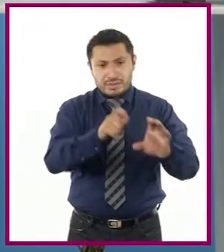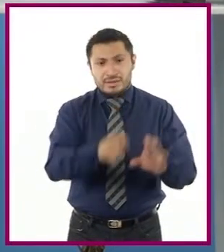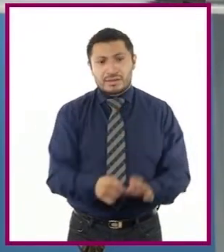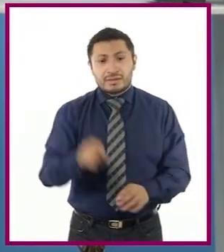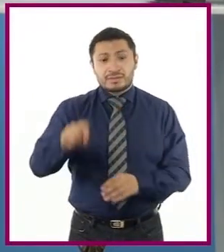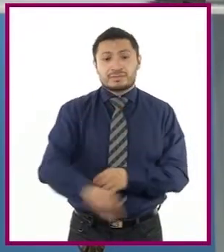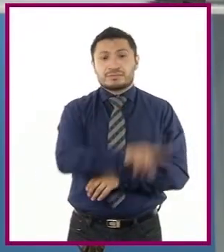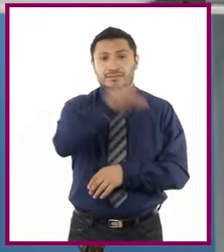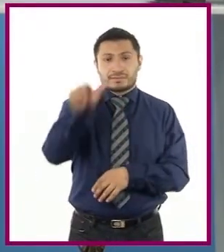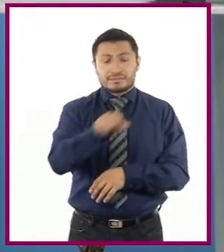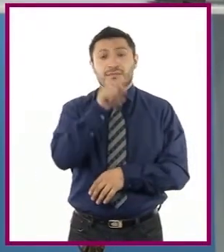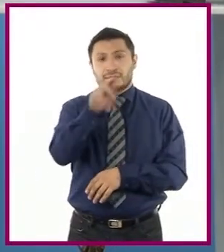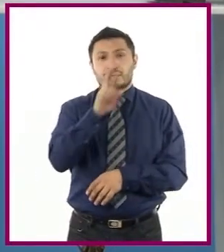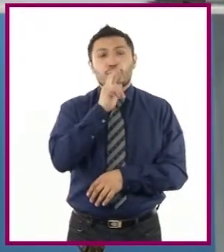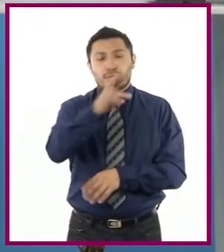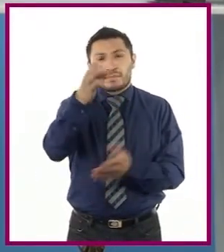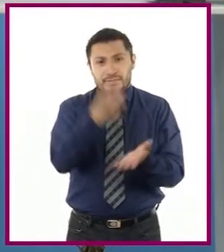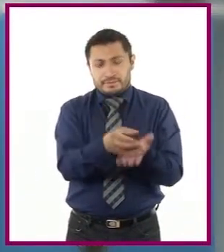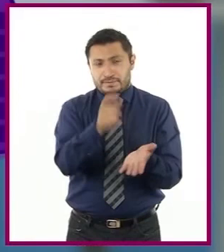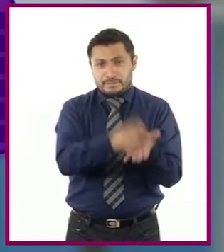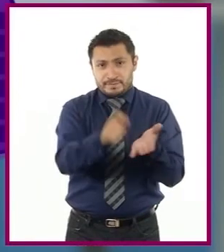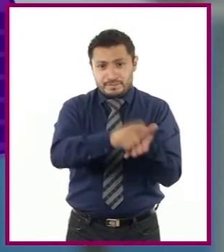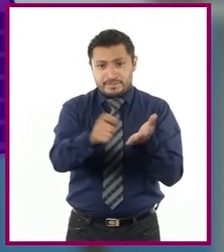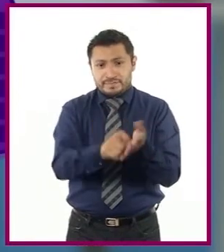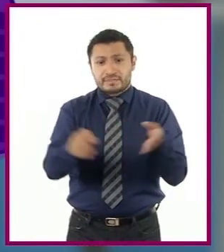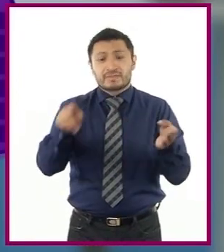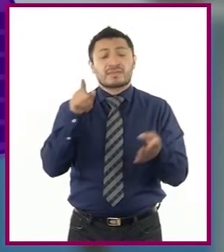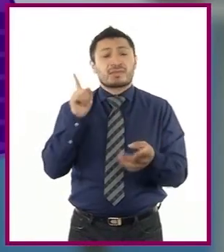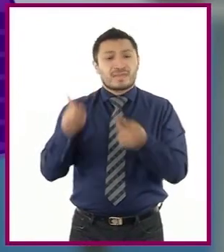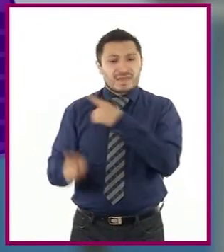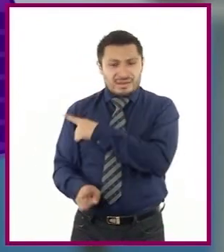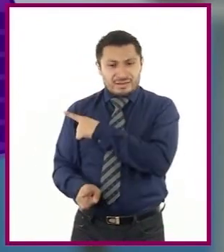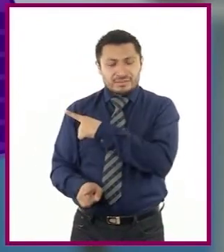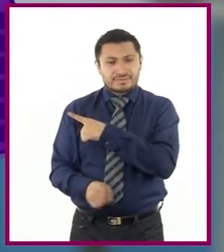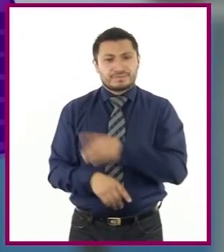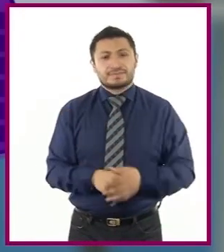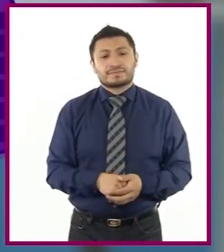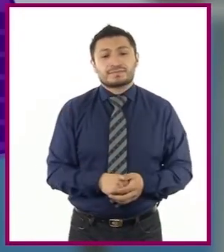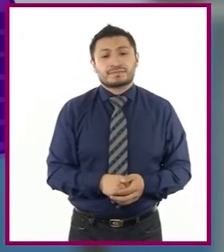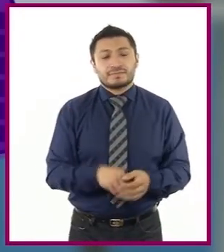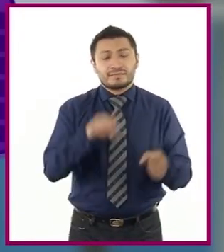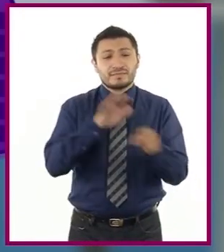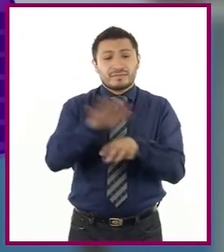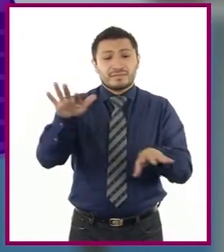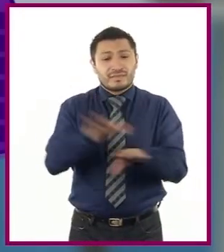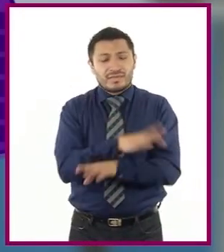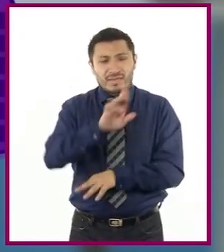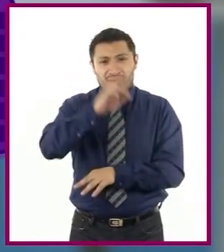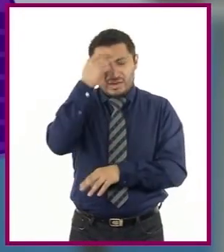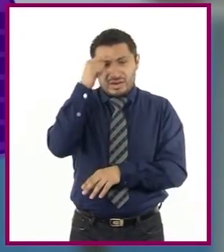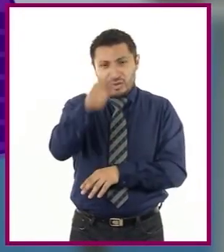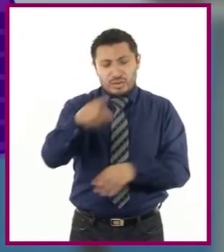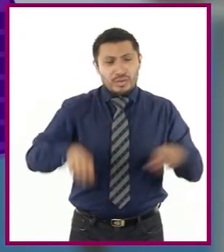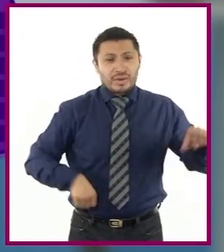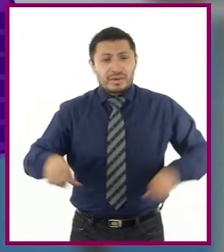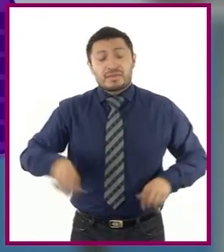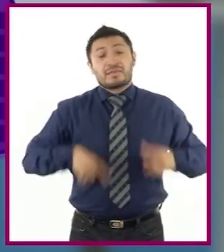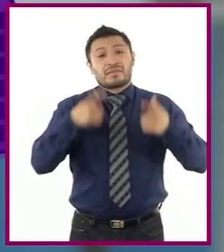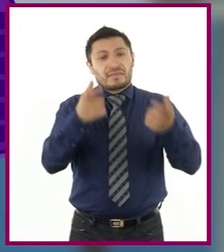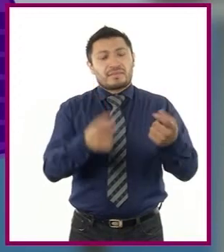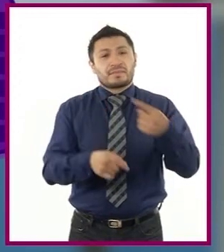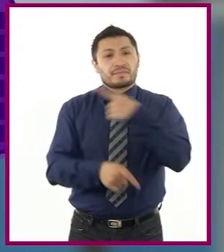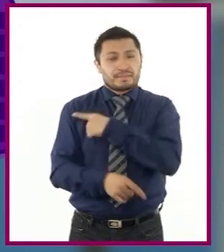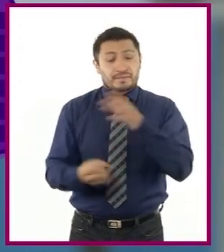Después, respondan en su cuaderno: ¿cómo impactaron en el paisaje? ¿Qué cambios reconocen en las actividades